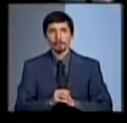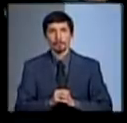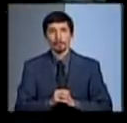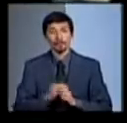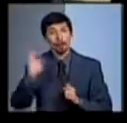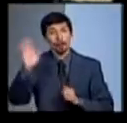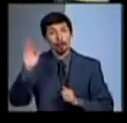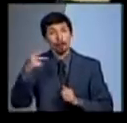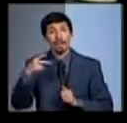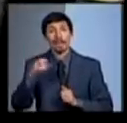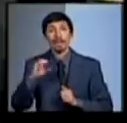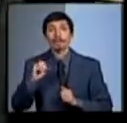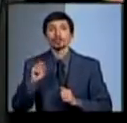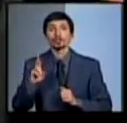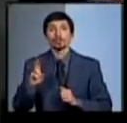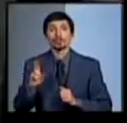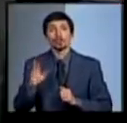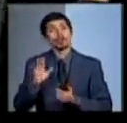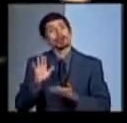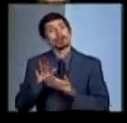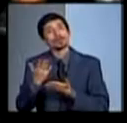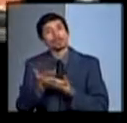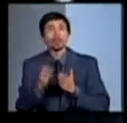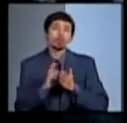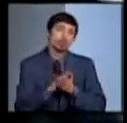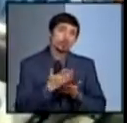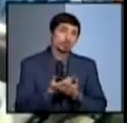Hola Héctor. Hola Cata.